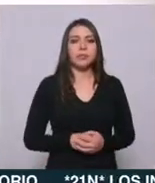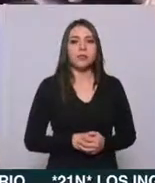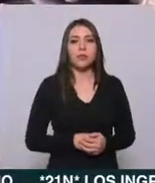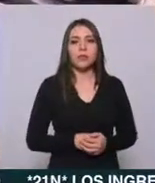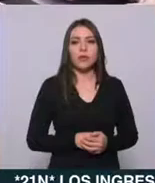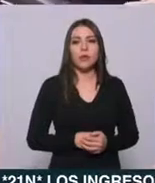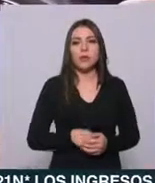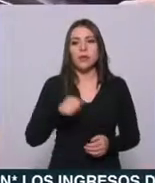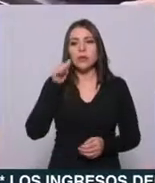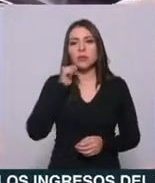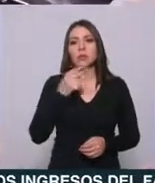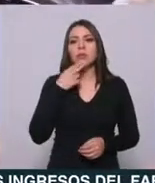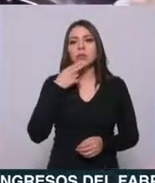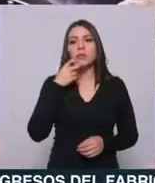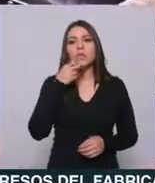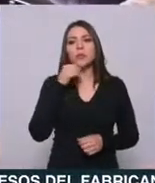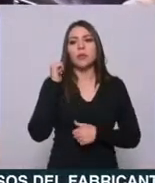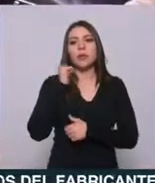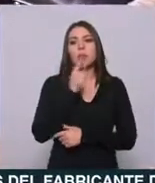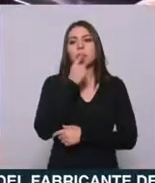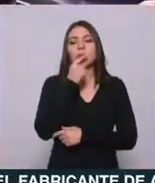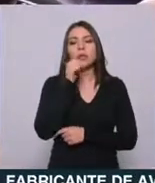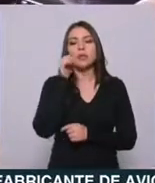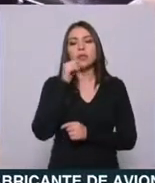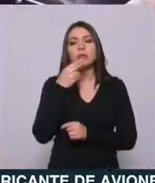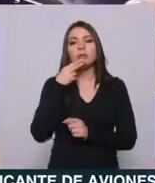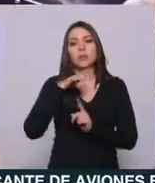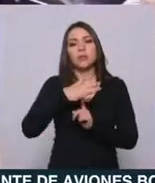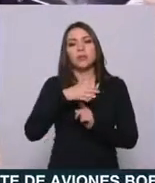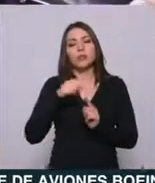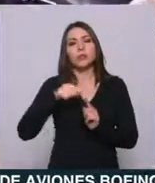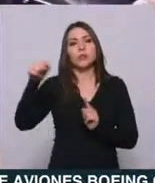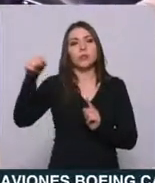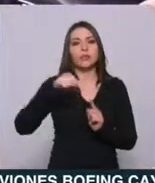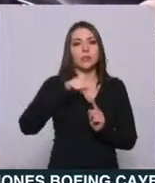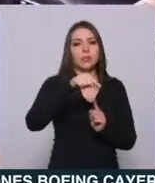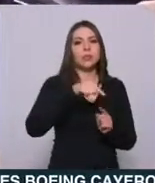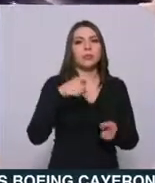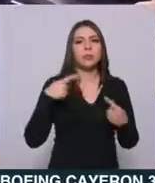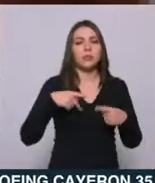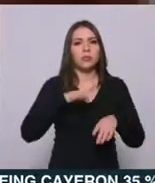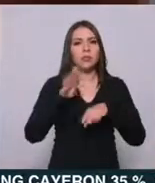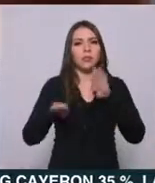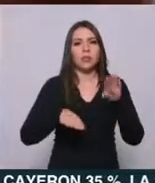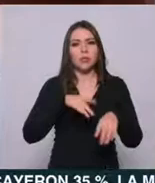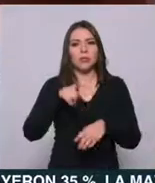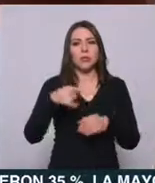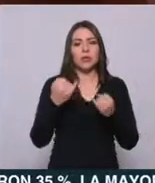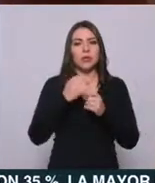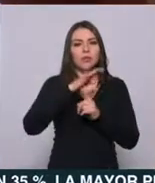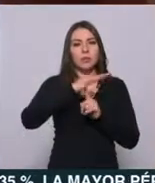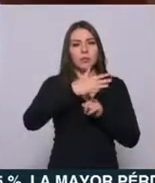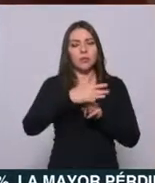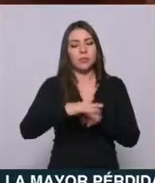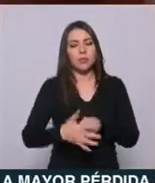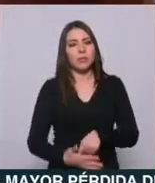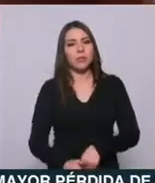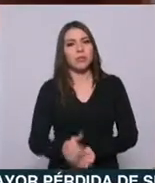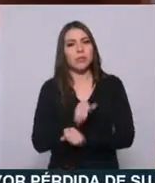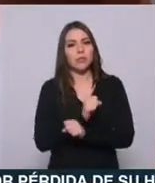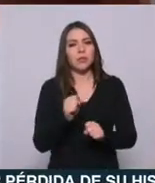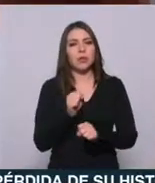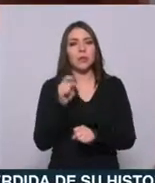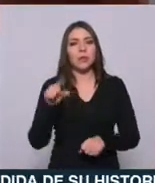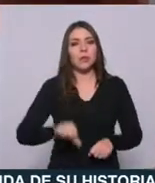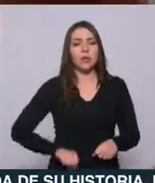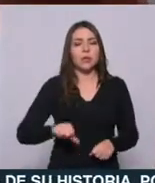el secretario. Los restos sin vida de ambos funcionarios, así como de la tripulación del aparato que desgraciadamente cayó el